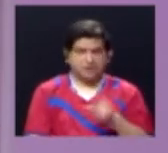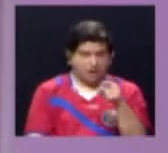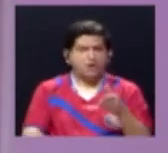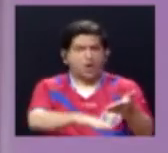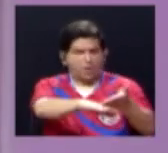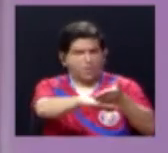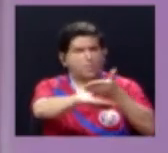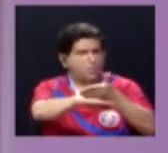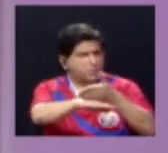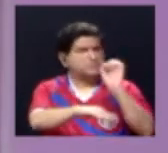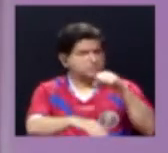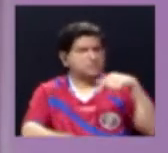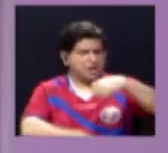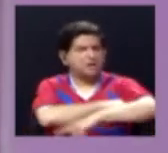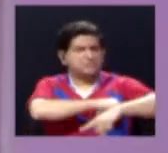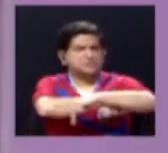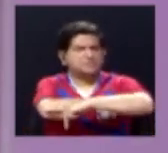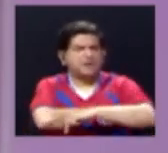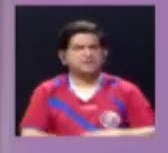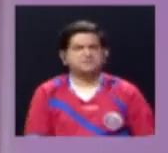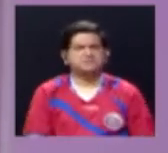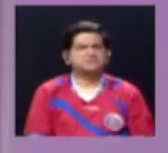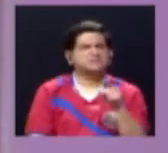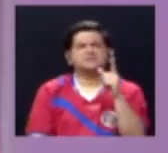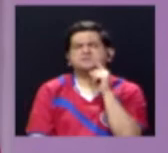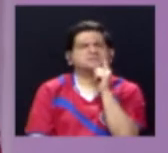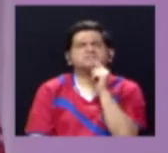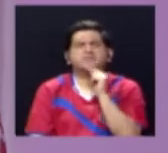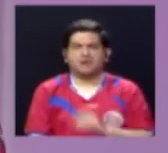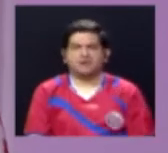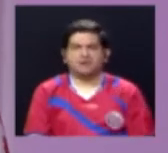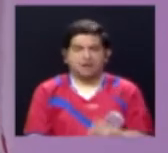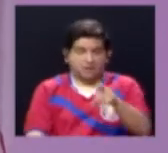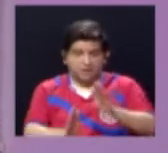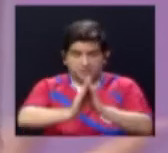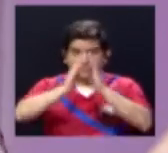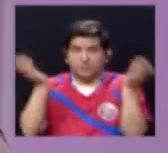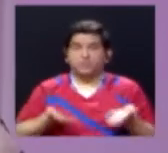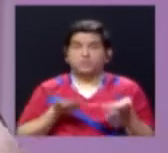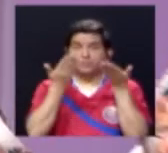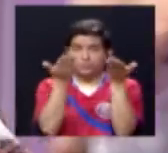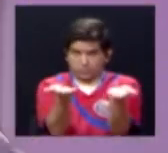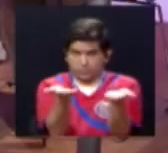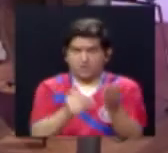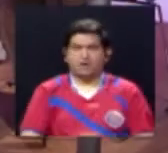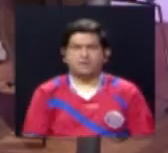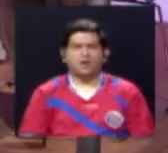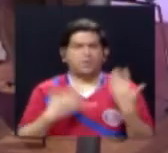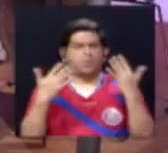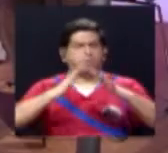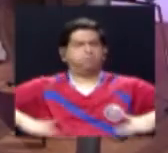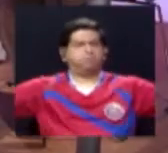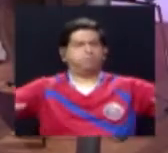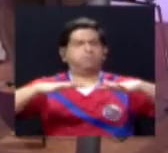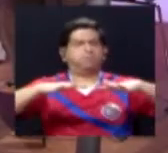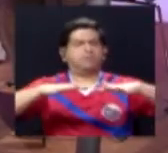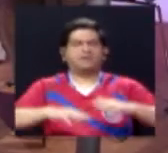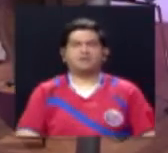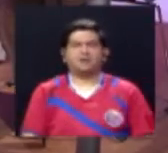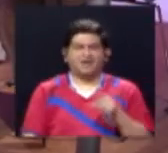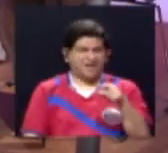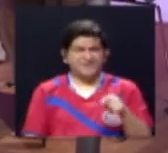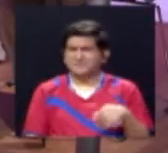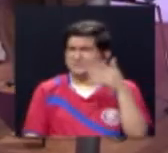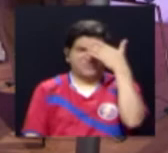avanzado en este país son las que han hecho y han abierto una gran un gran espacio obviar